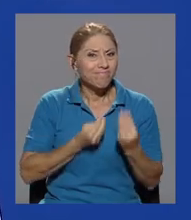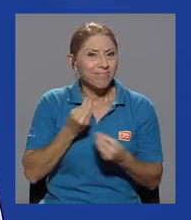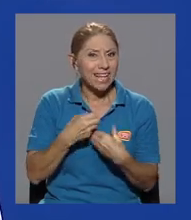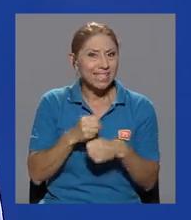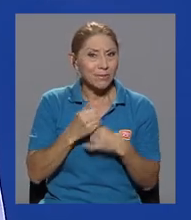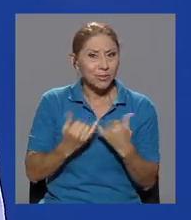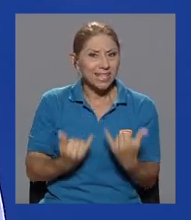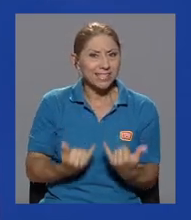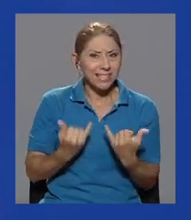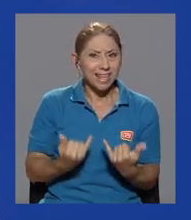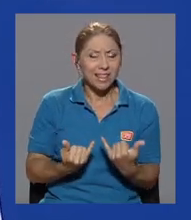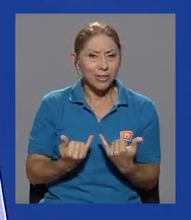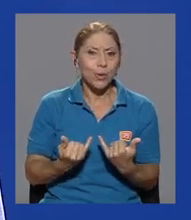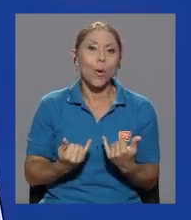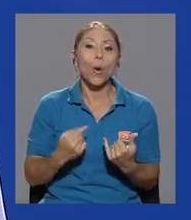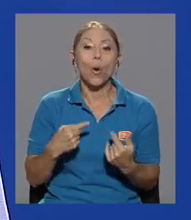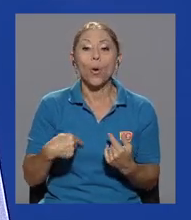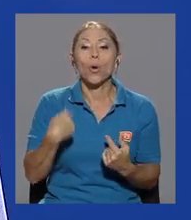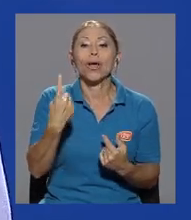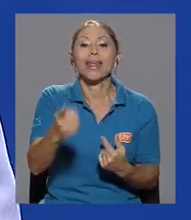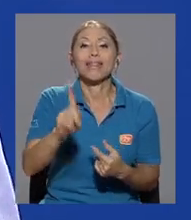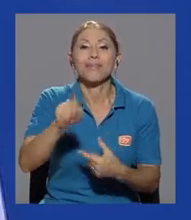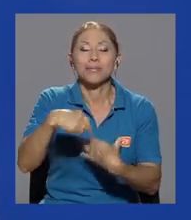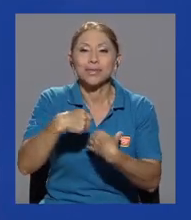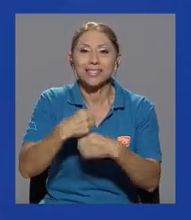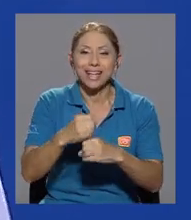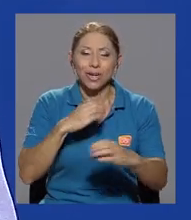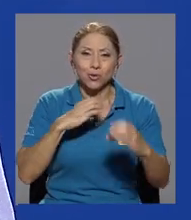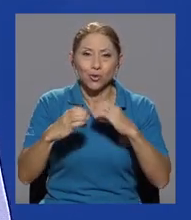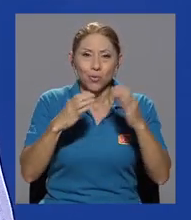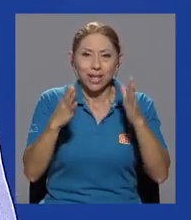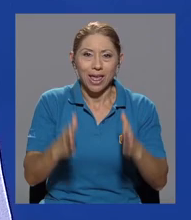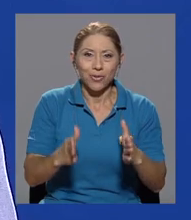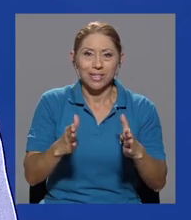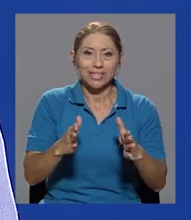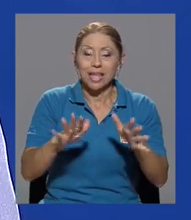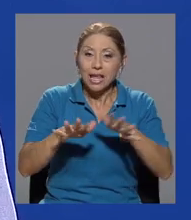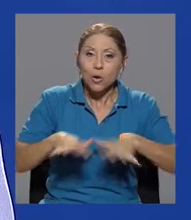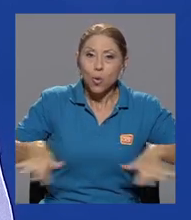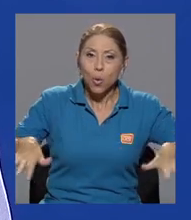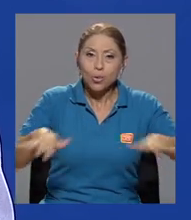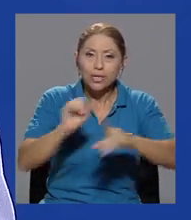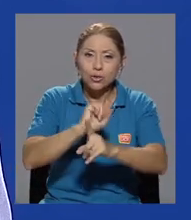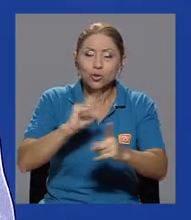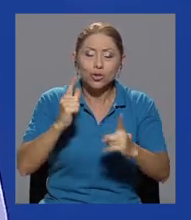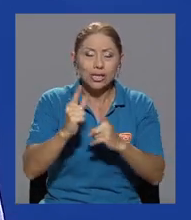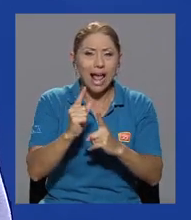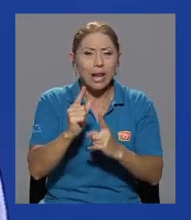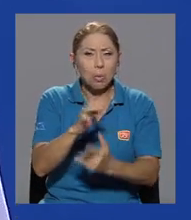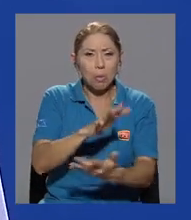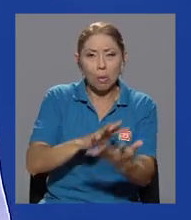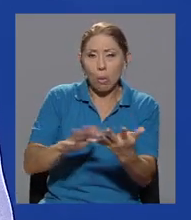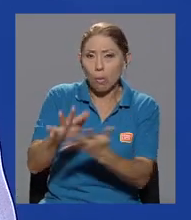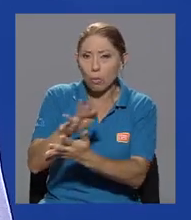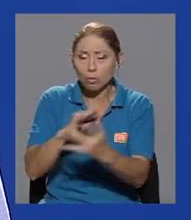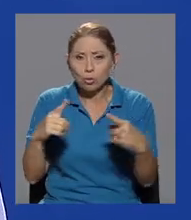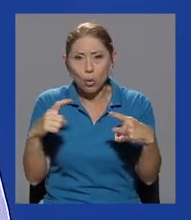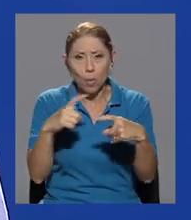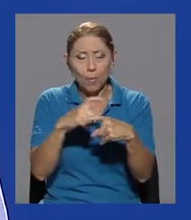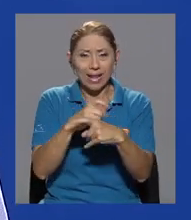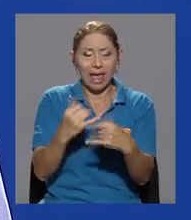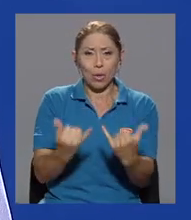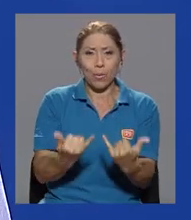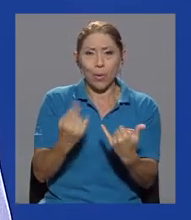haciendo y estaríamos llamados a ser los comunicadores en un contexto social un poco convulso y complicado como el que estamos